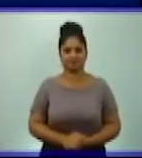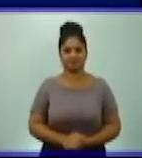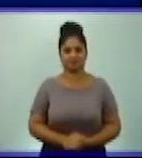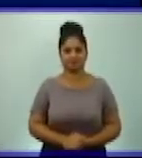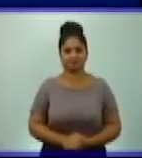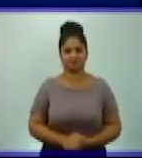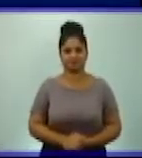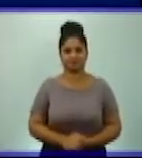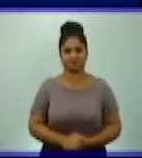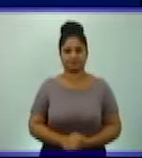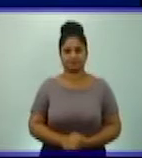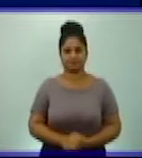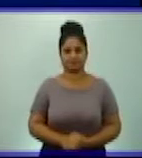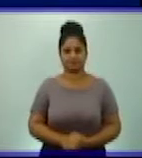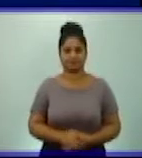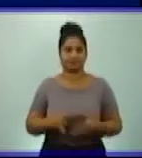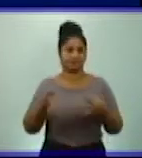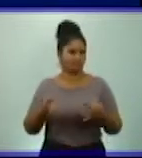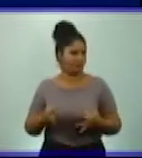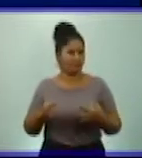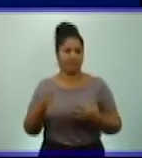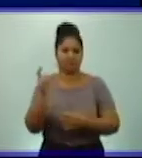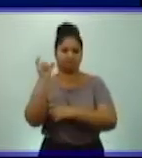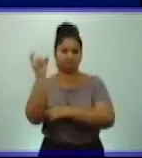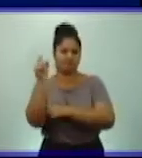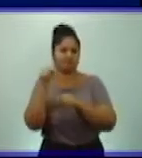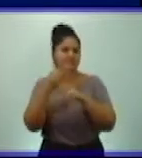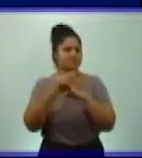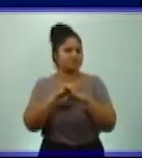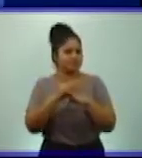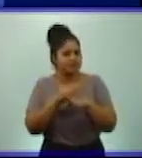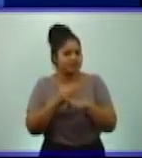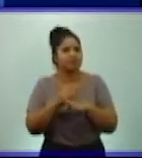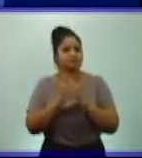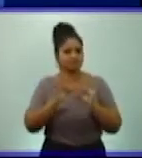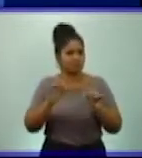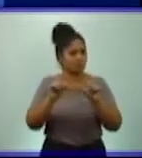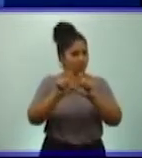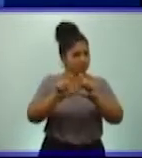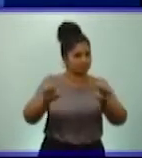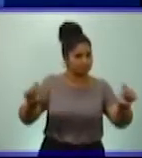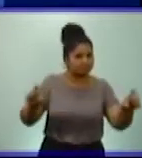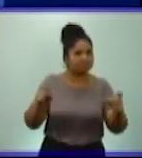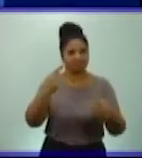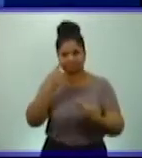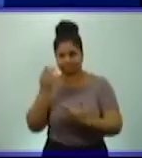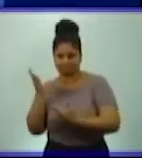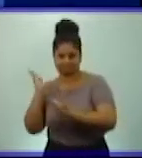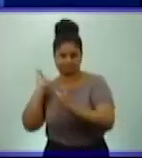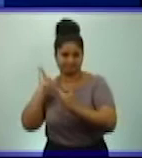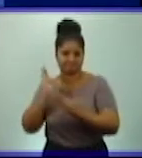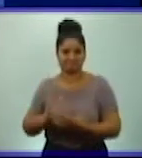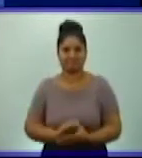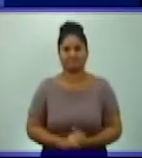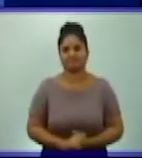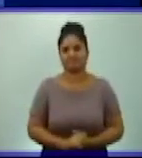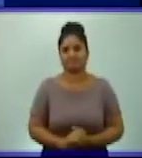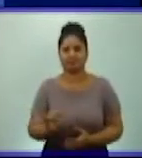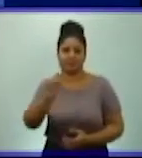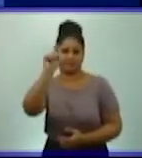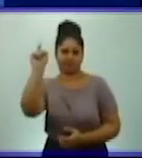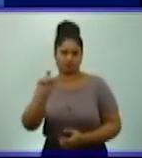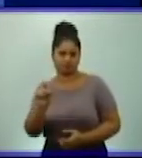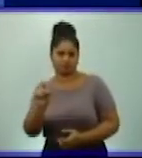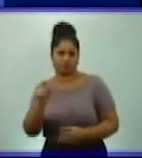decir, convencer a través de las palabras. Bueno, ¿y por qué este poema se titula